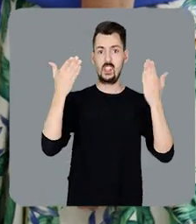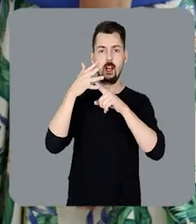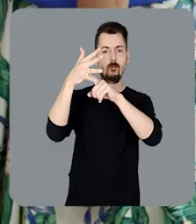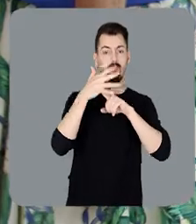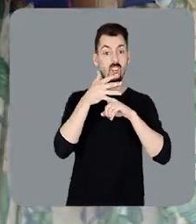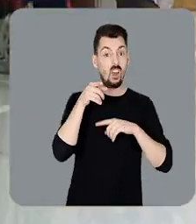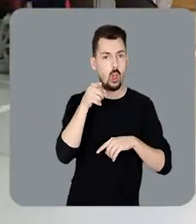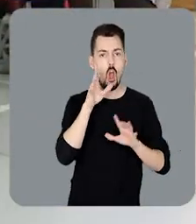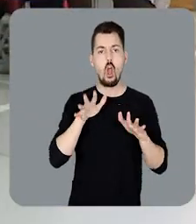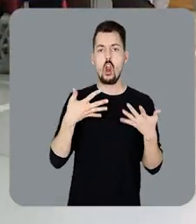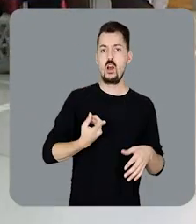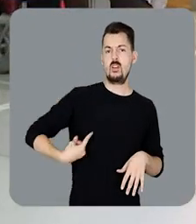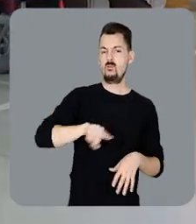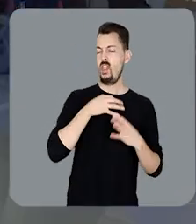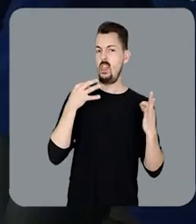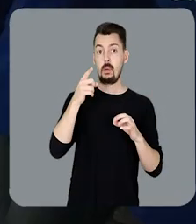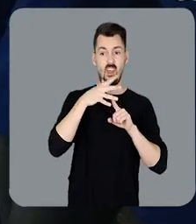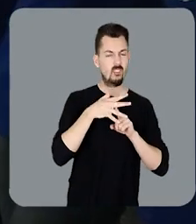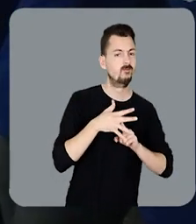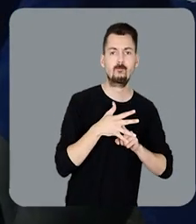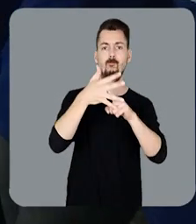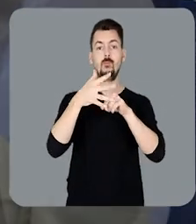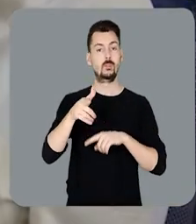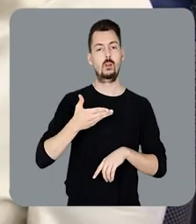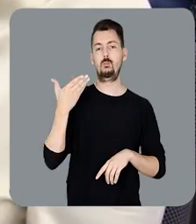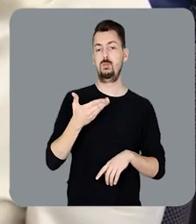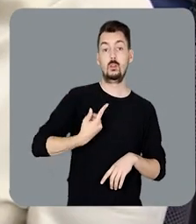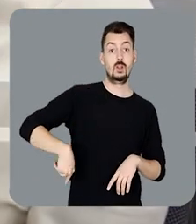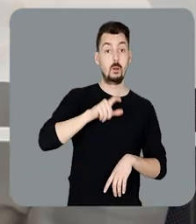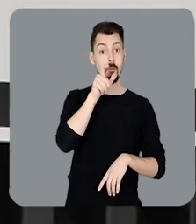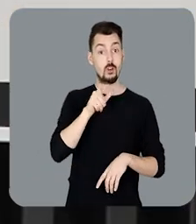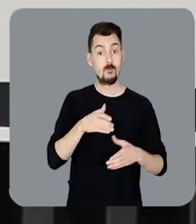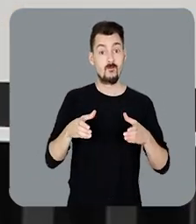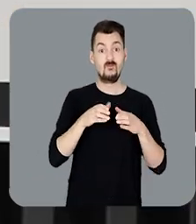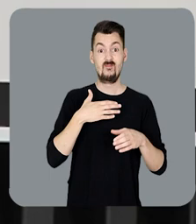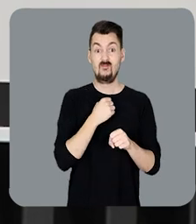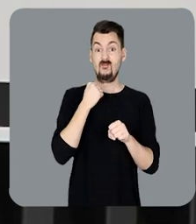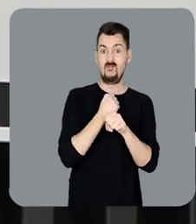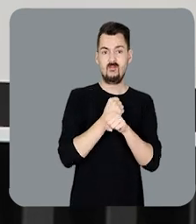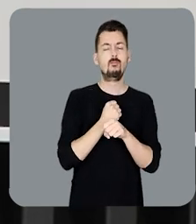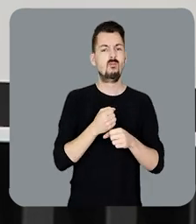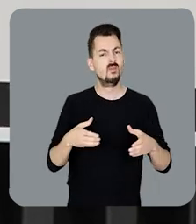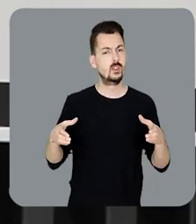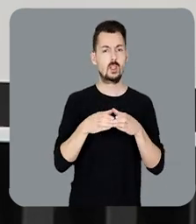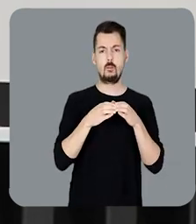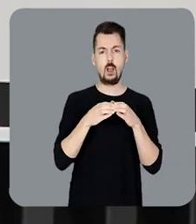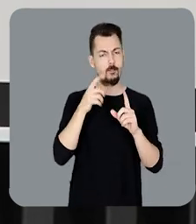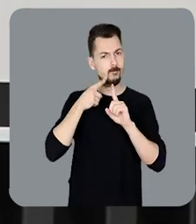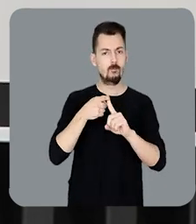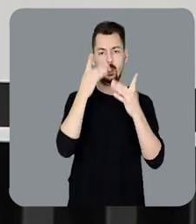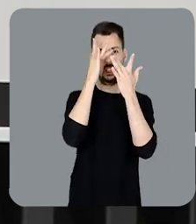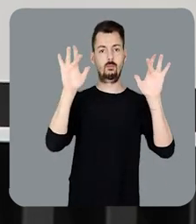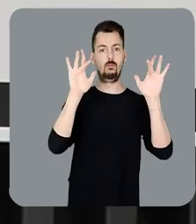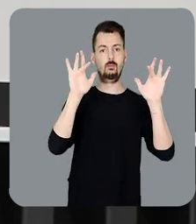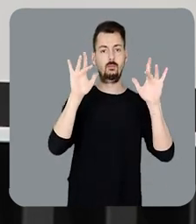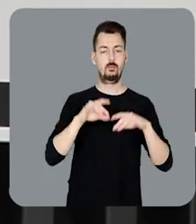pueden obtener un certificado de discapacidad. Todos tenemos que intentar evitar la exclusión social que hay, ¿no? Yo creo que lo importante